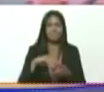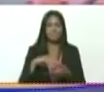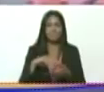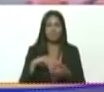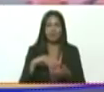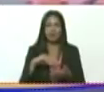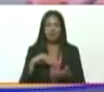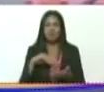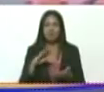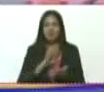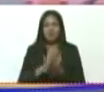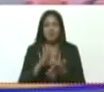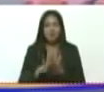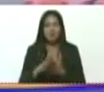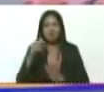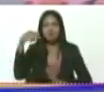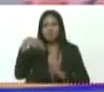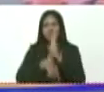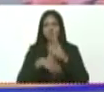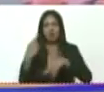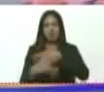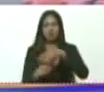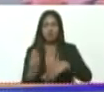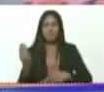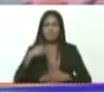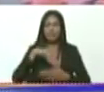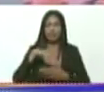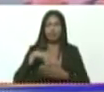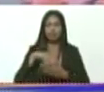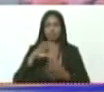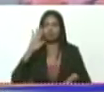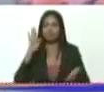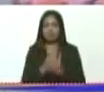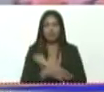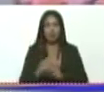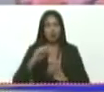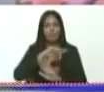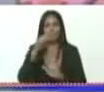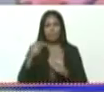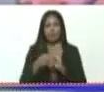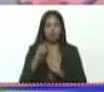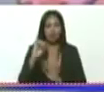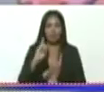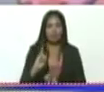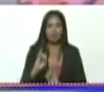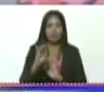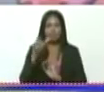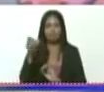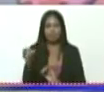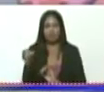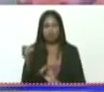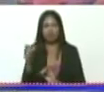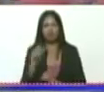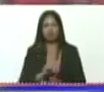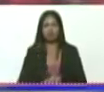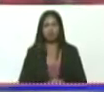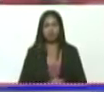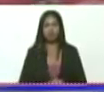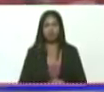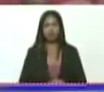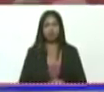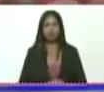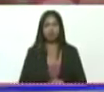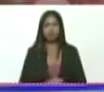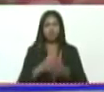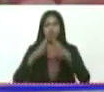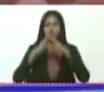una revolución más profunda y una revolución que acabe completo con los privilegios de la oligarquía y